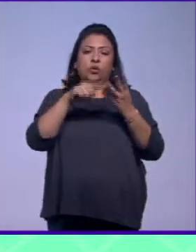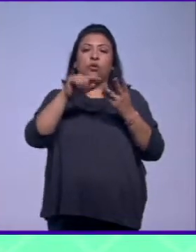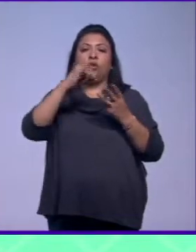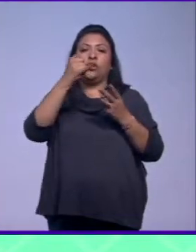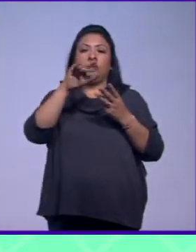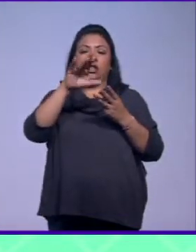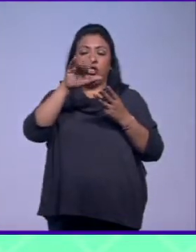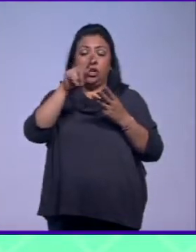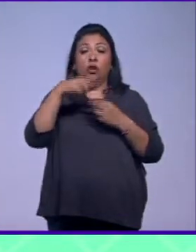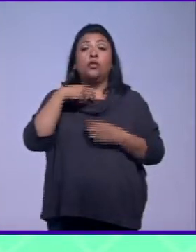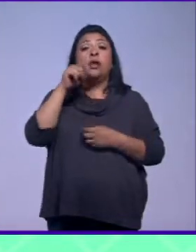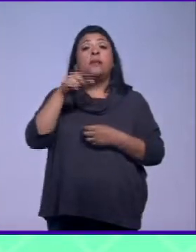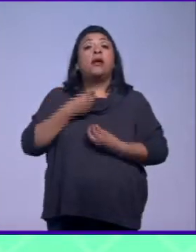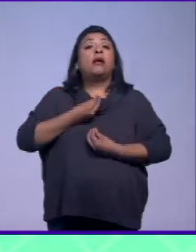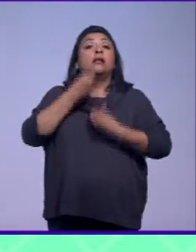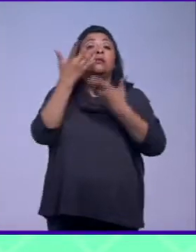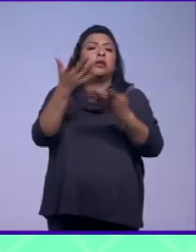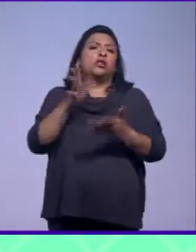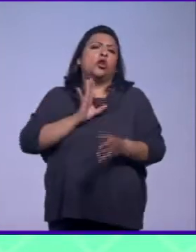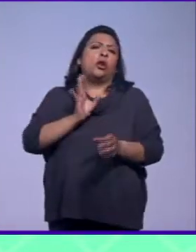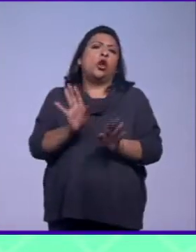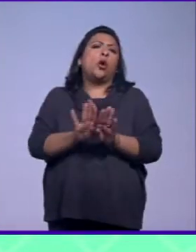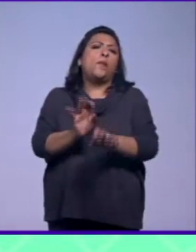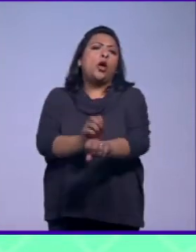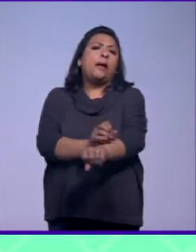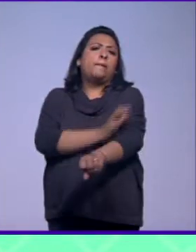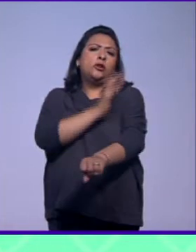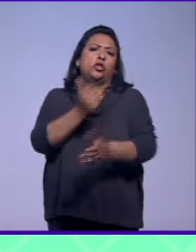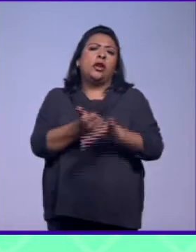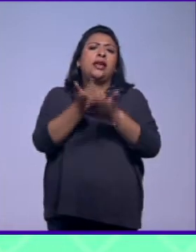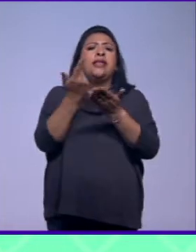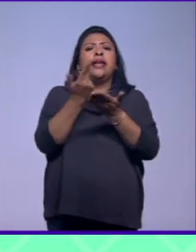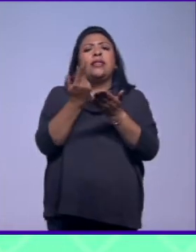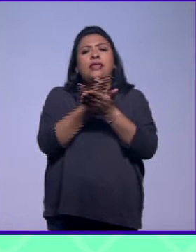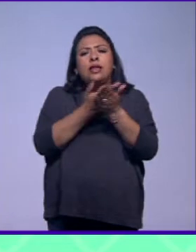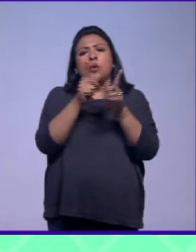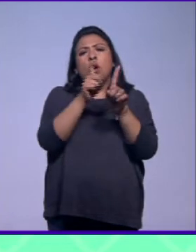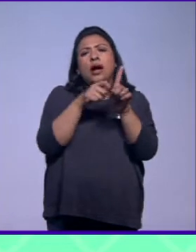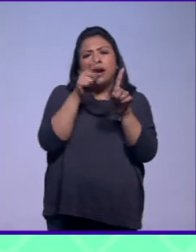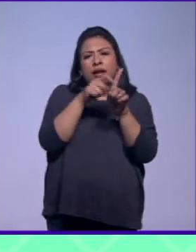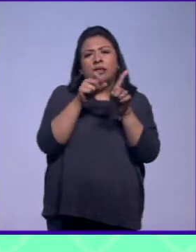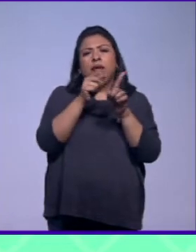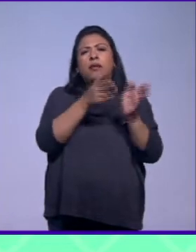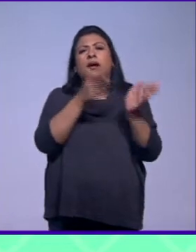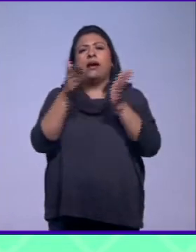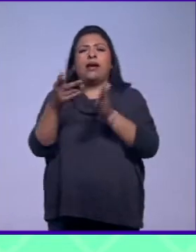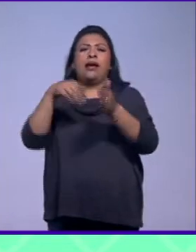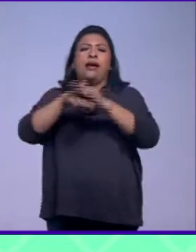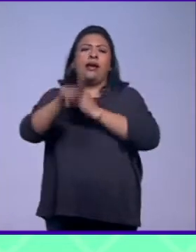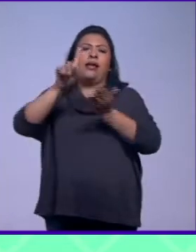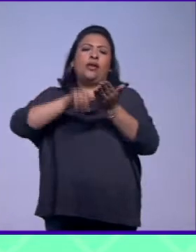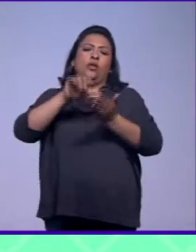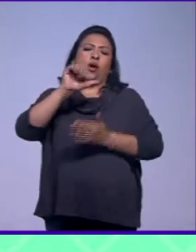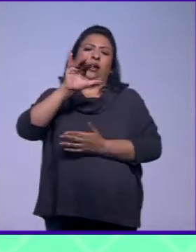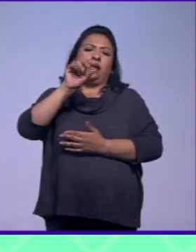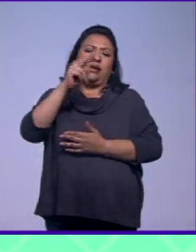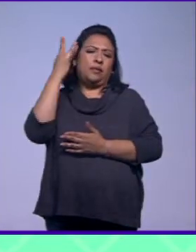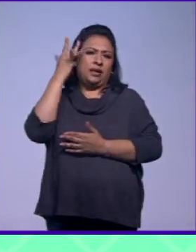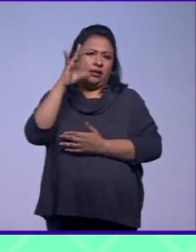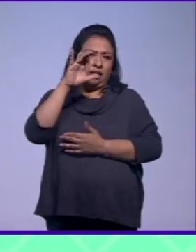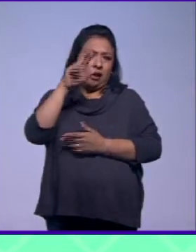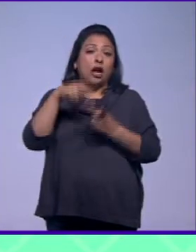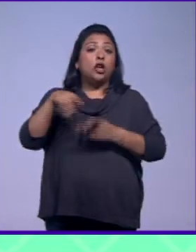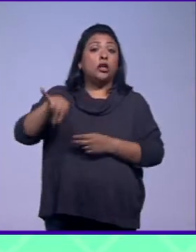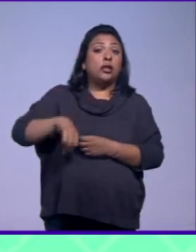así como la manifestación de sus emociones a través de la caricatura su paso por la academia de san carlos su interés por la